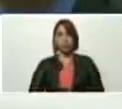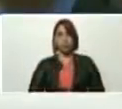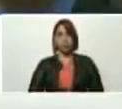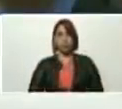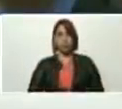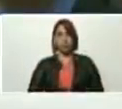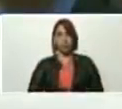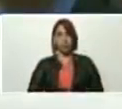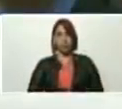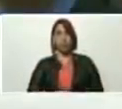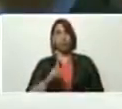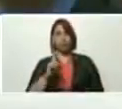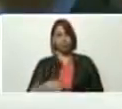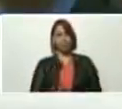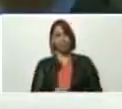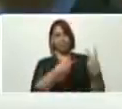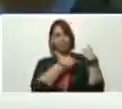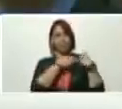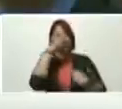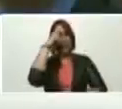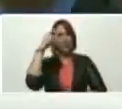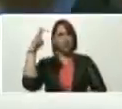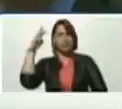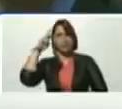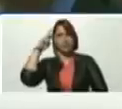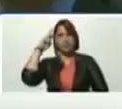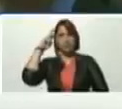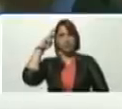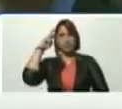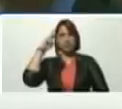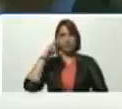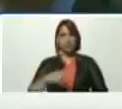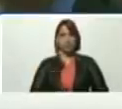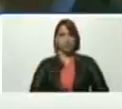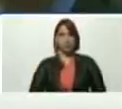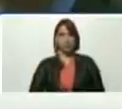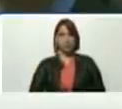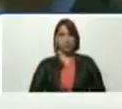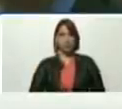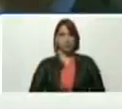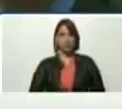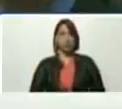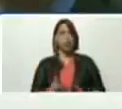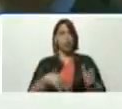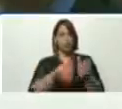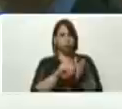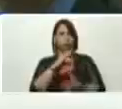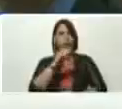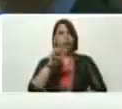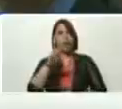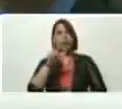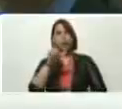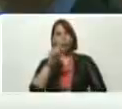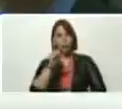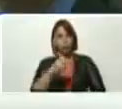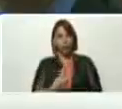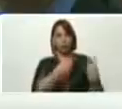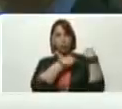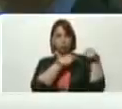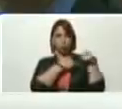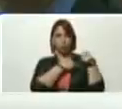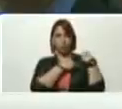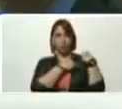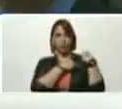y asume las riendas de la Cancillería. ¿Ah? Pega, ¿no? Regresa Carlos Faría y asume las